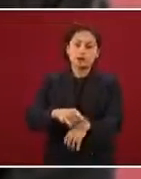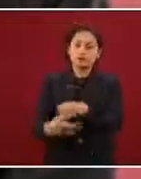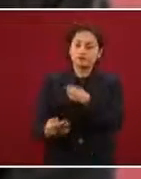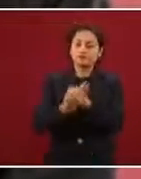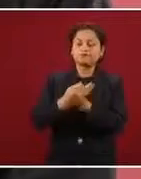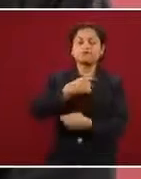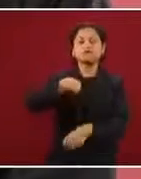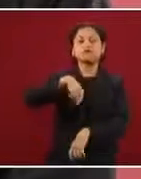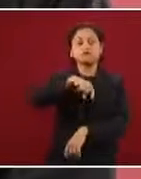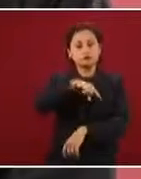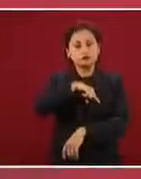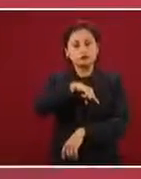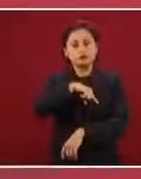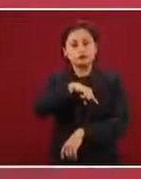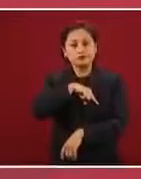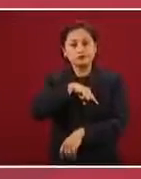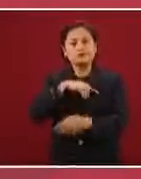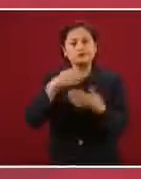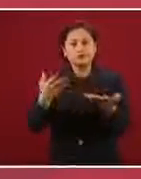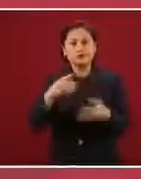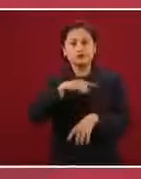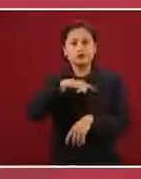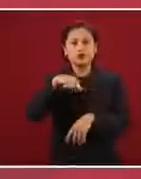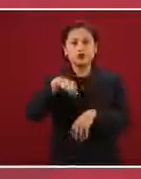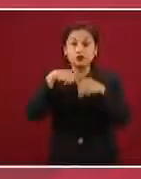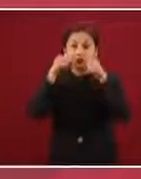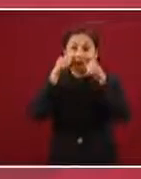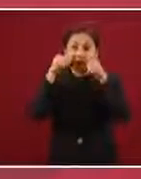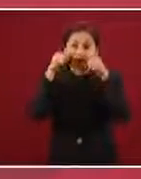Tenemos que atender las causas.